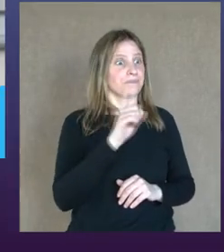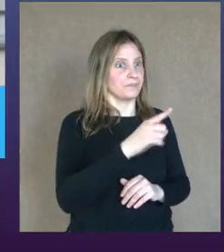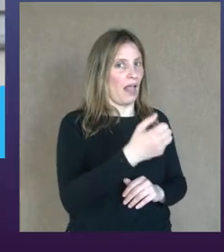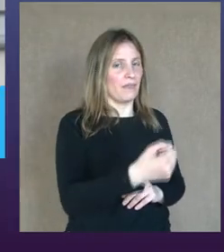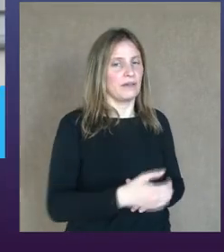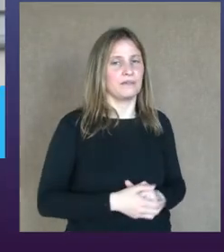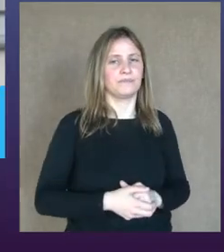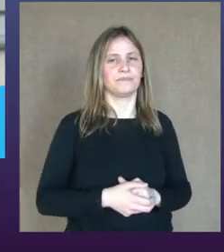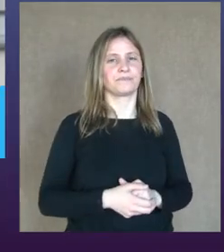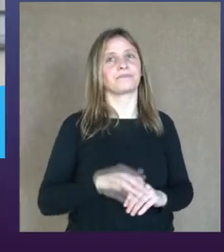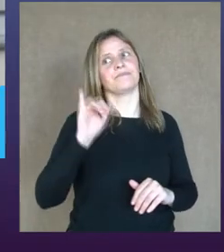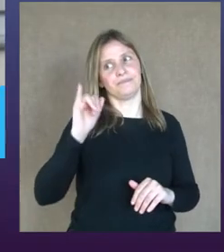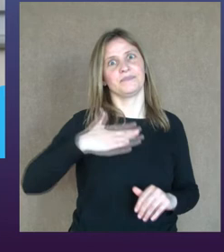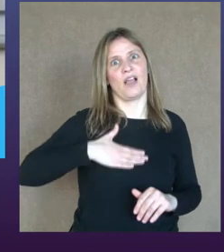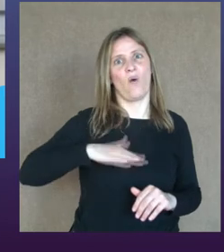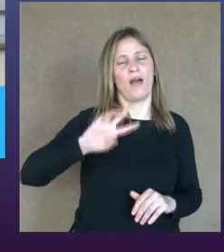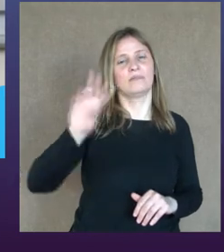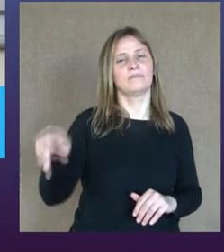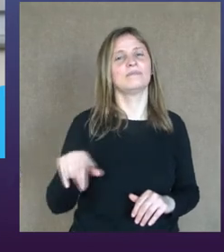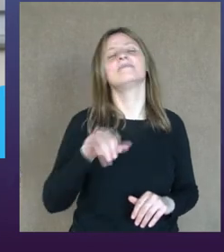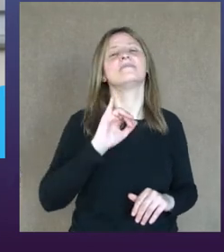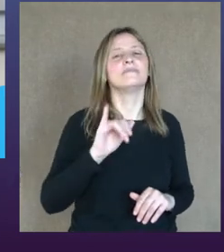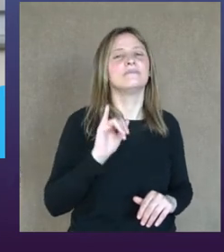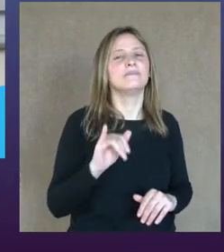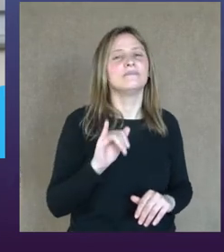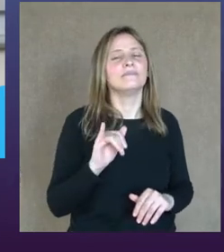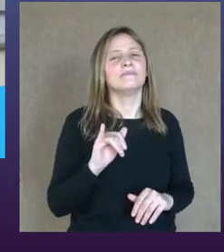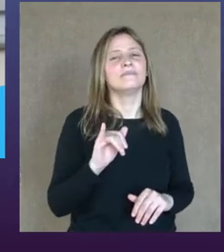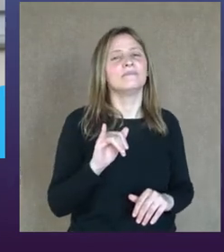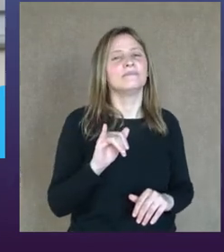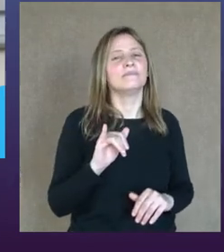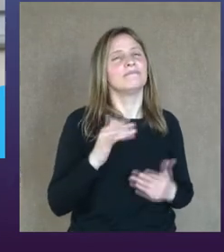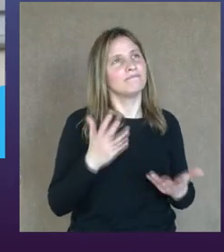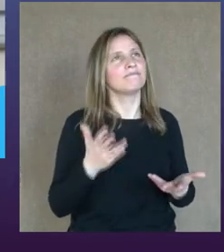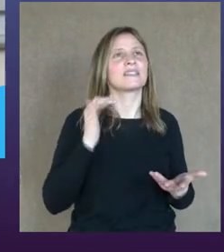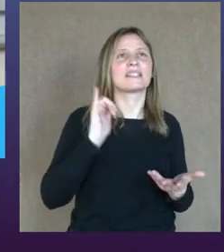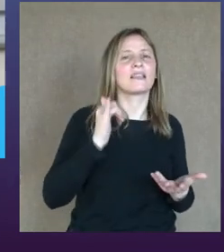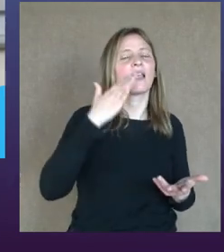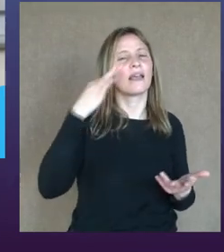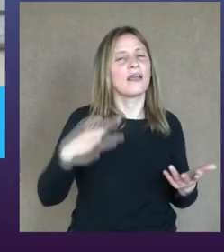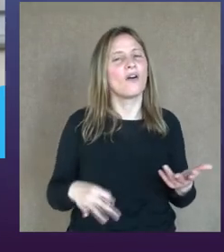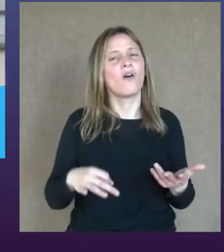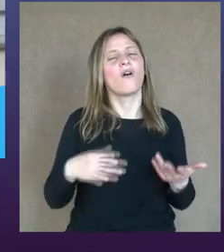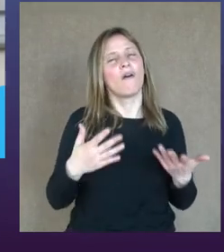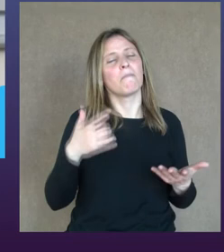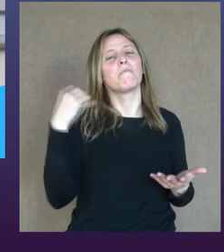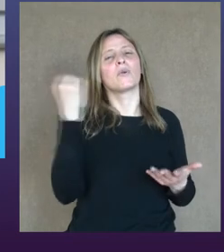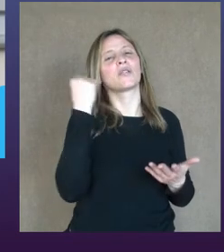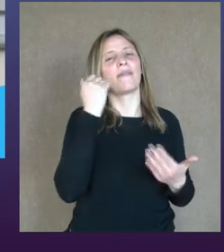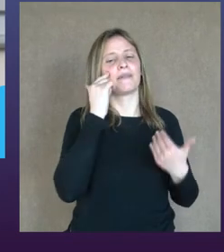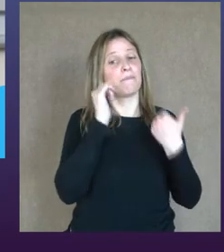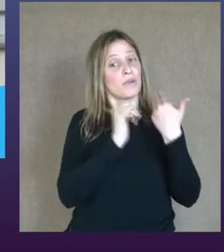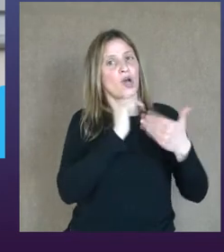Totalmente de acuerdo con lo que dice Vero, sí. Sí, creo que es muy importante que en el proceso